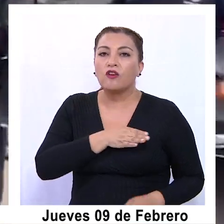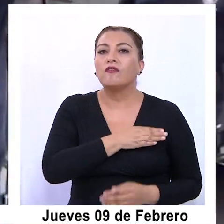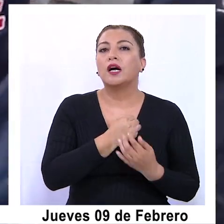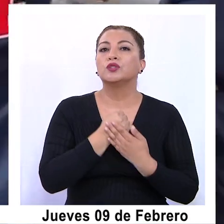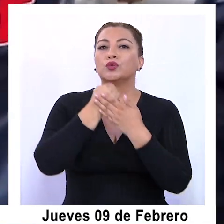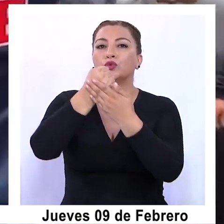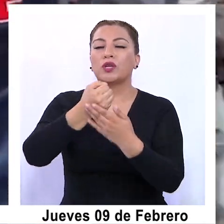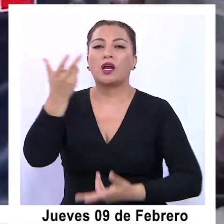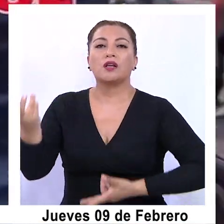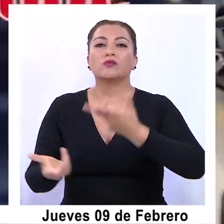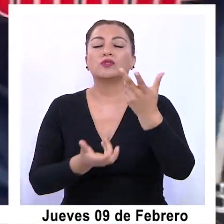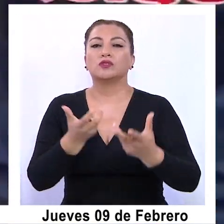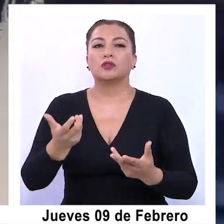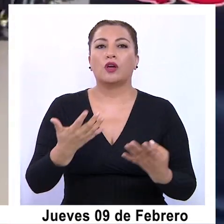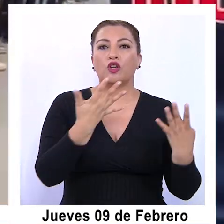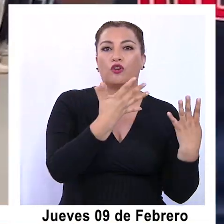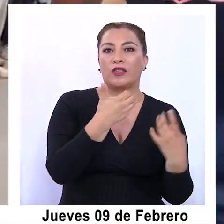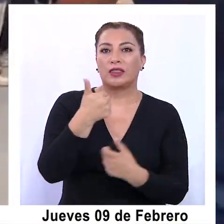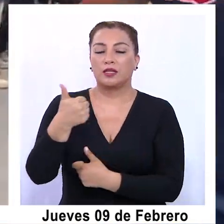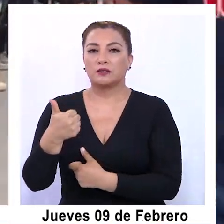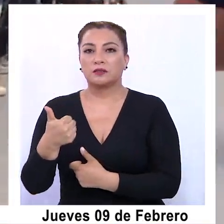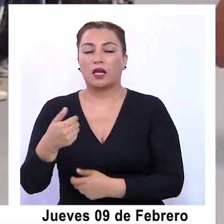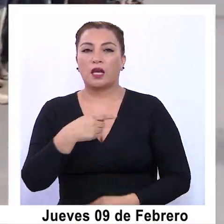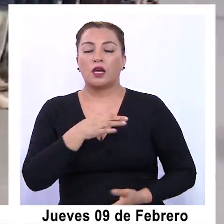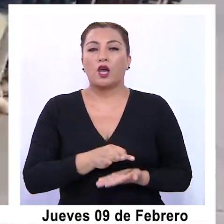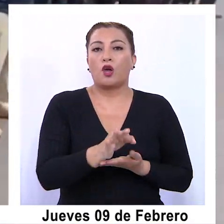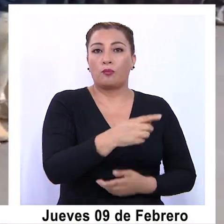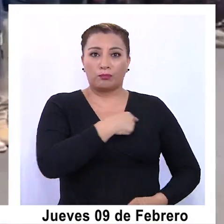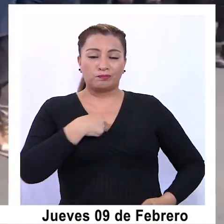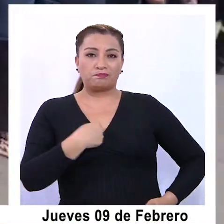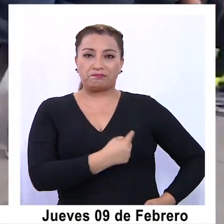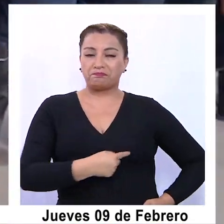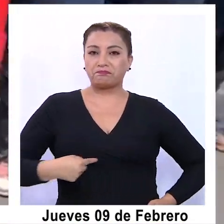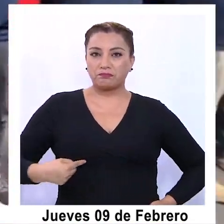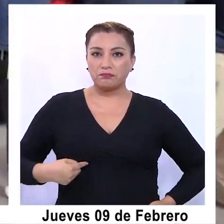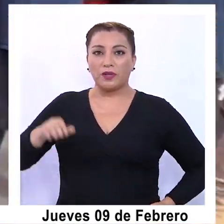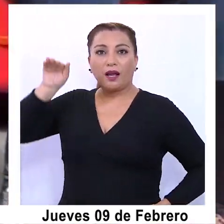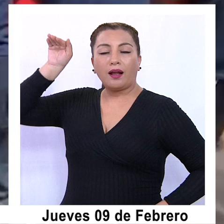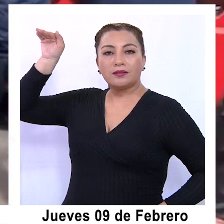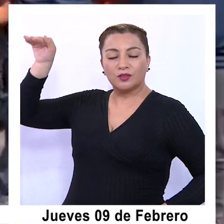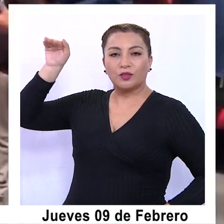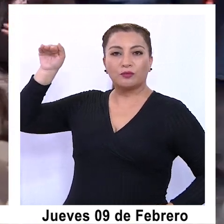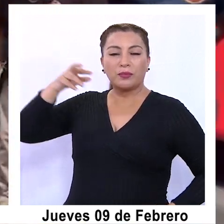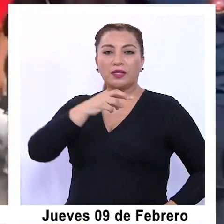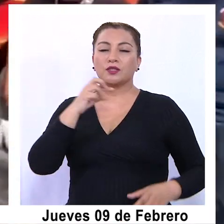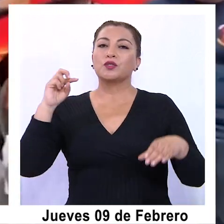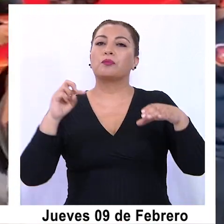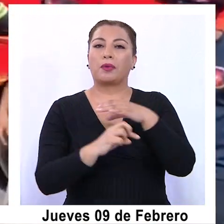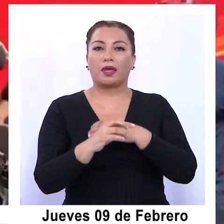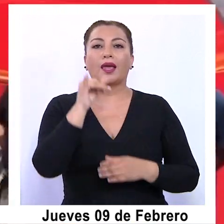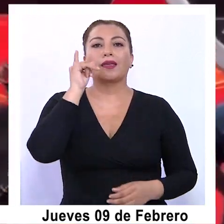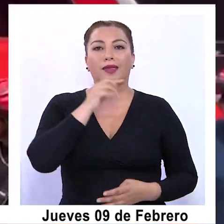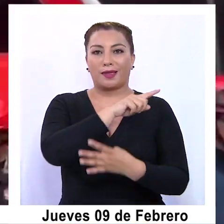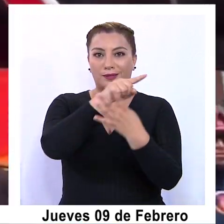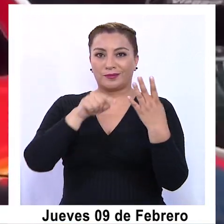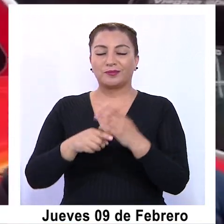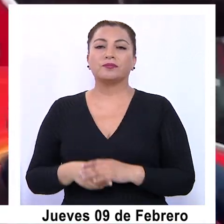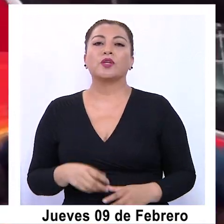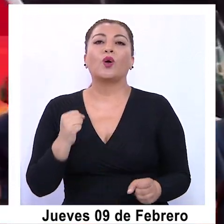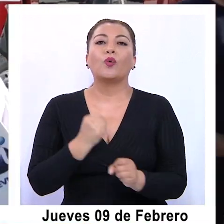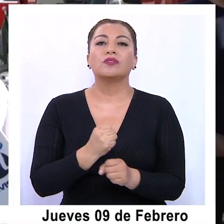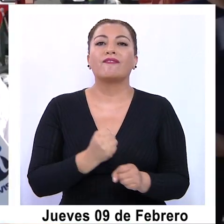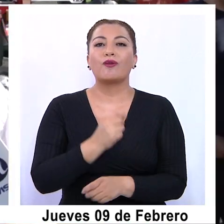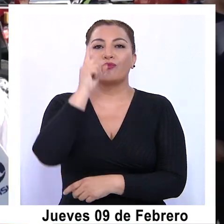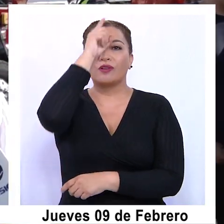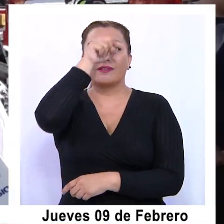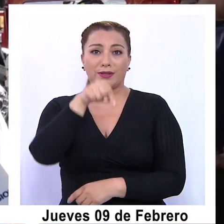combatir los incendios, que son 96 desde Pozo Almonte, Alto Hospicio, Pica y Iquique. Una tarea muy difícil que hay